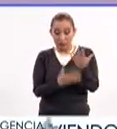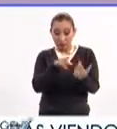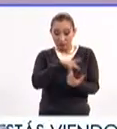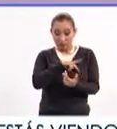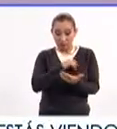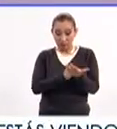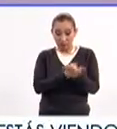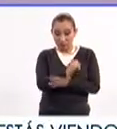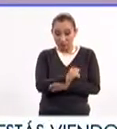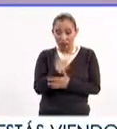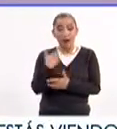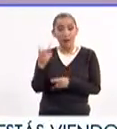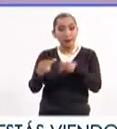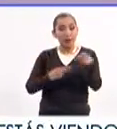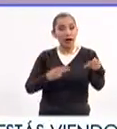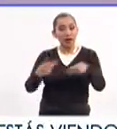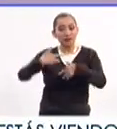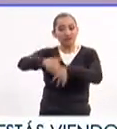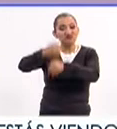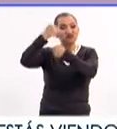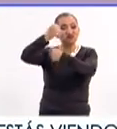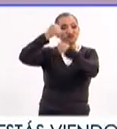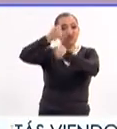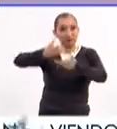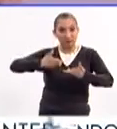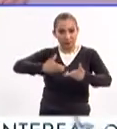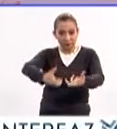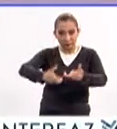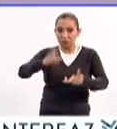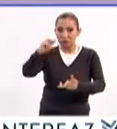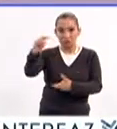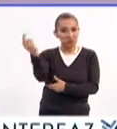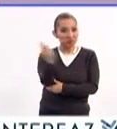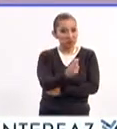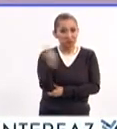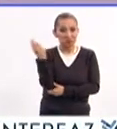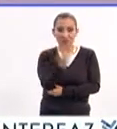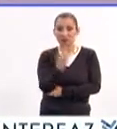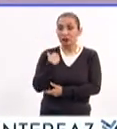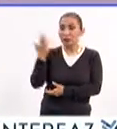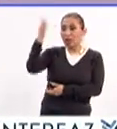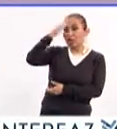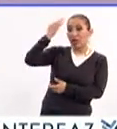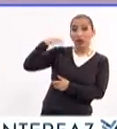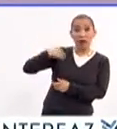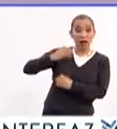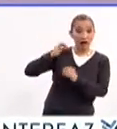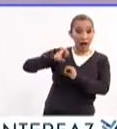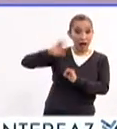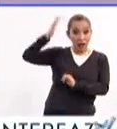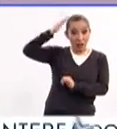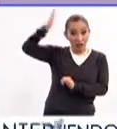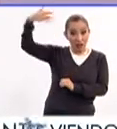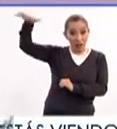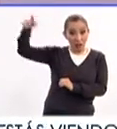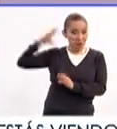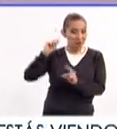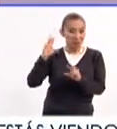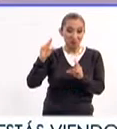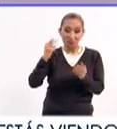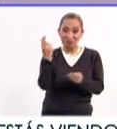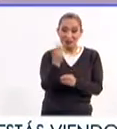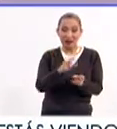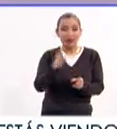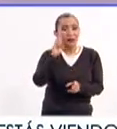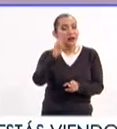están organizando para salir a protestar a las calles, sin necesidad de tener el liderazgo de ningún adulto. Hoy en nuestro reportaje del